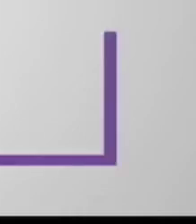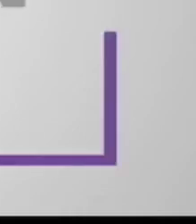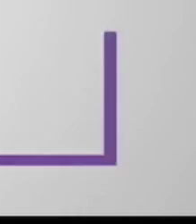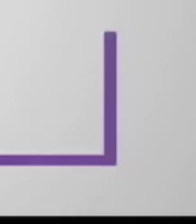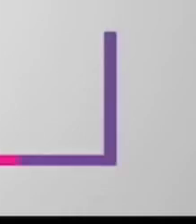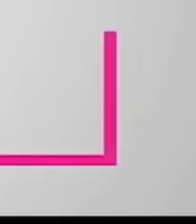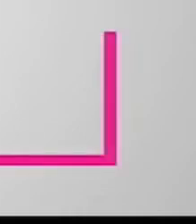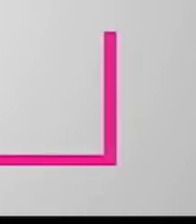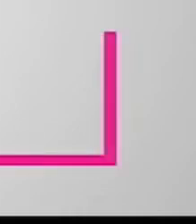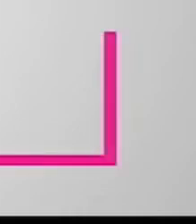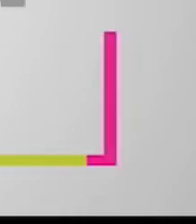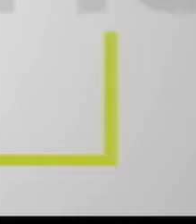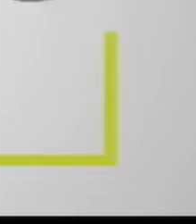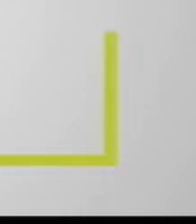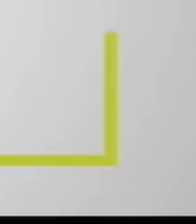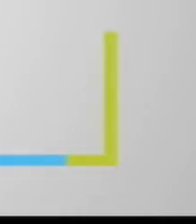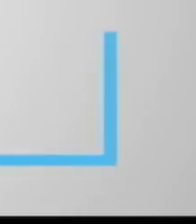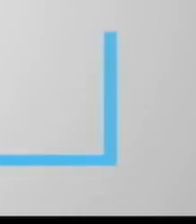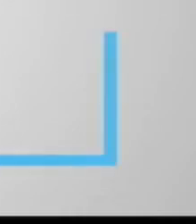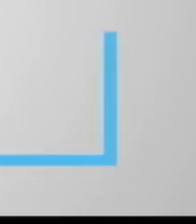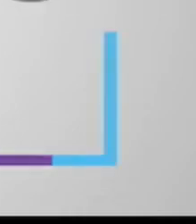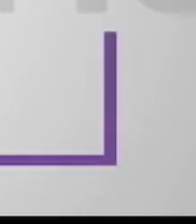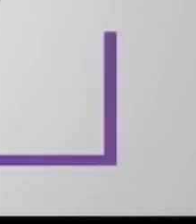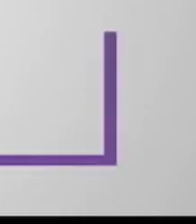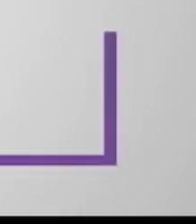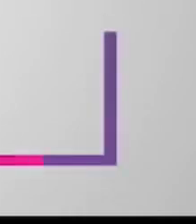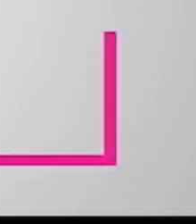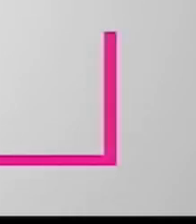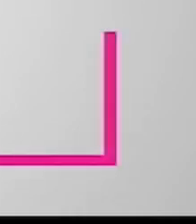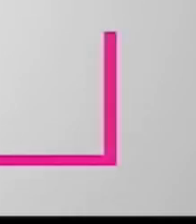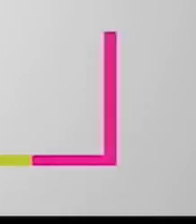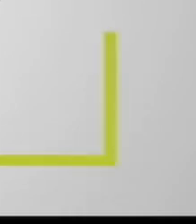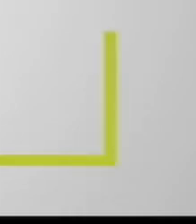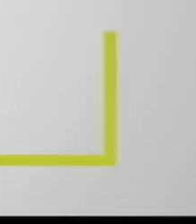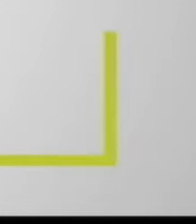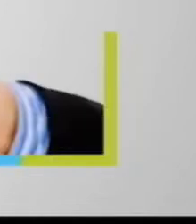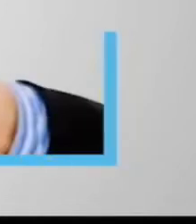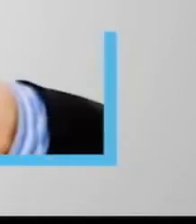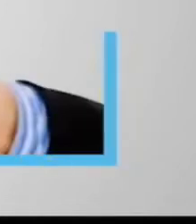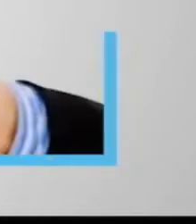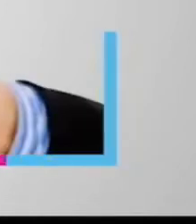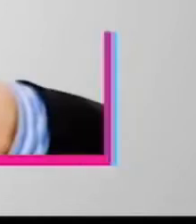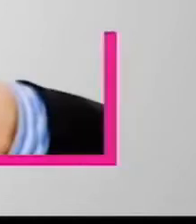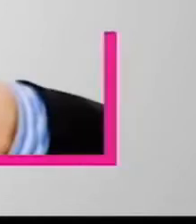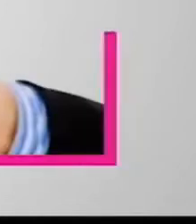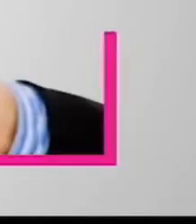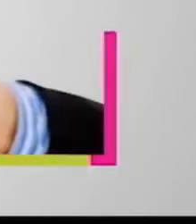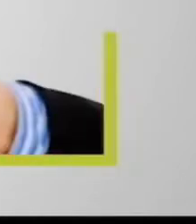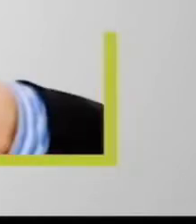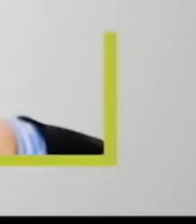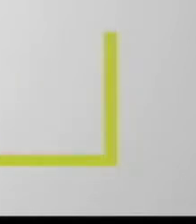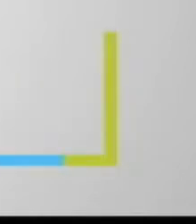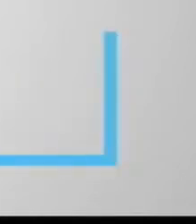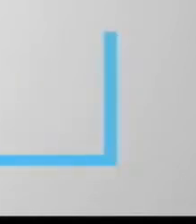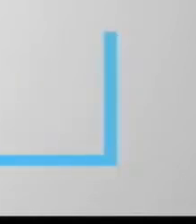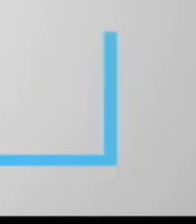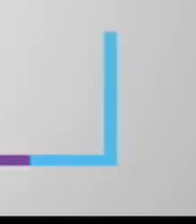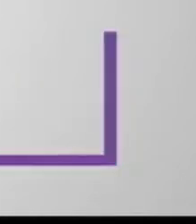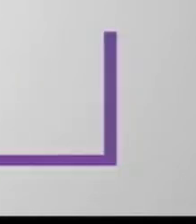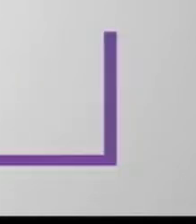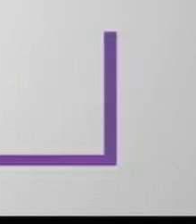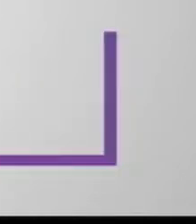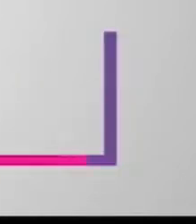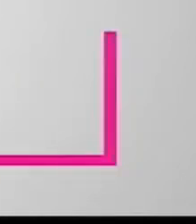¿Tenés alguna consulta, comentario o reclamo sobre nuestros servicios? SINAR te escucha. Ponete en contacto